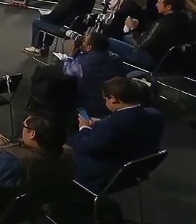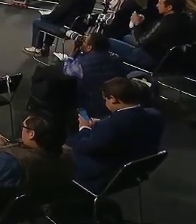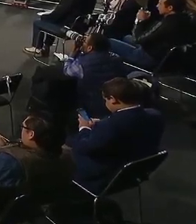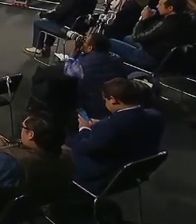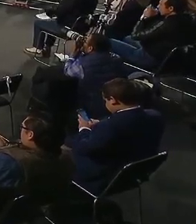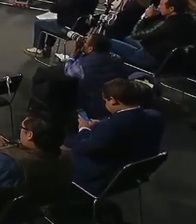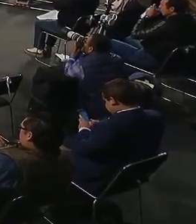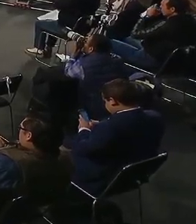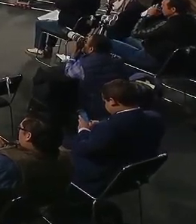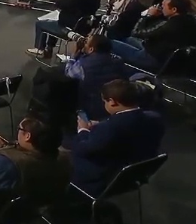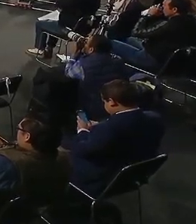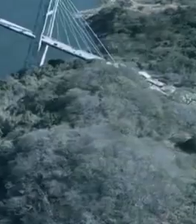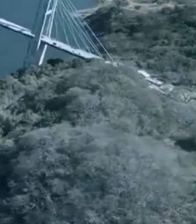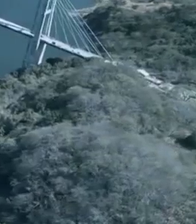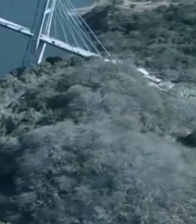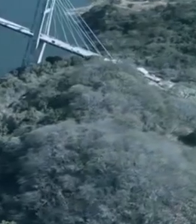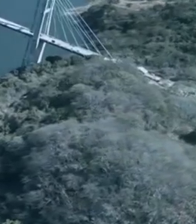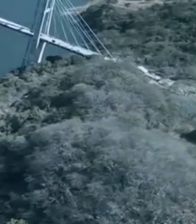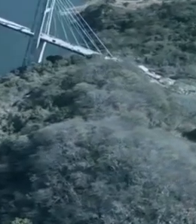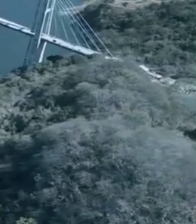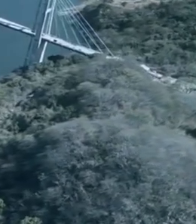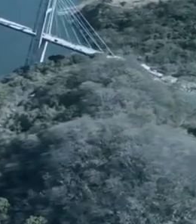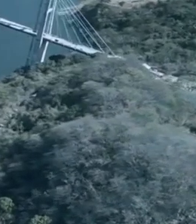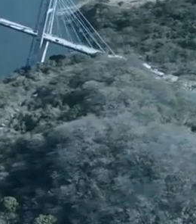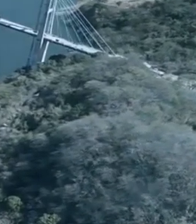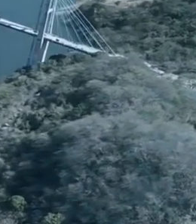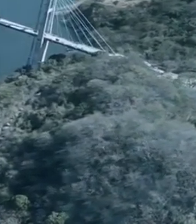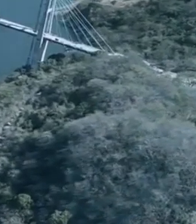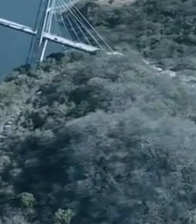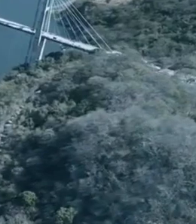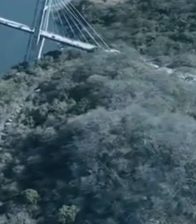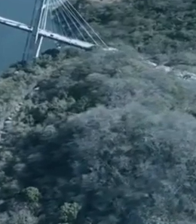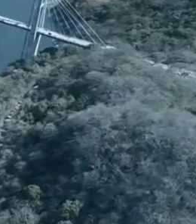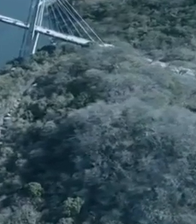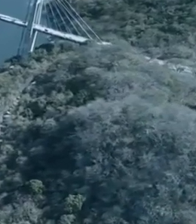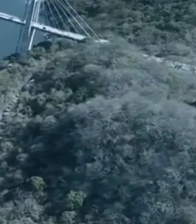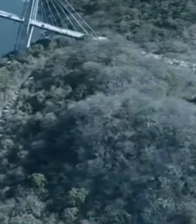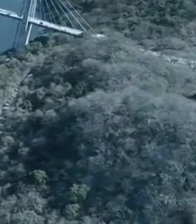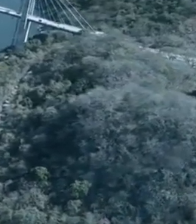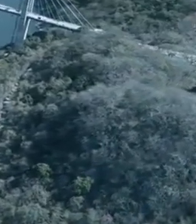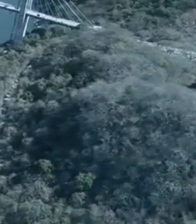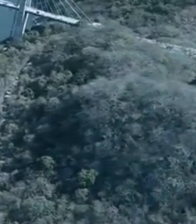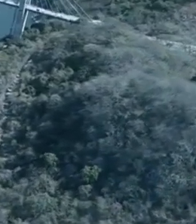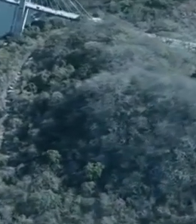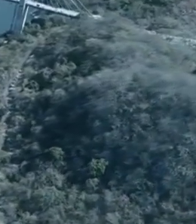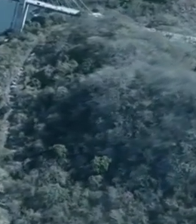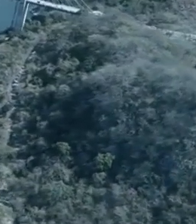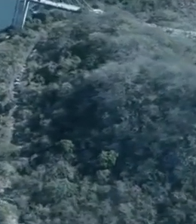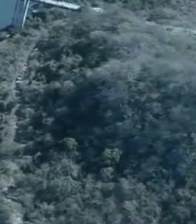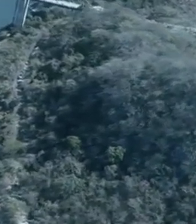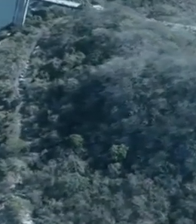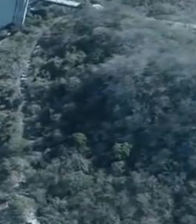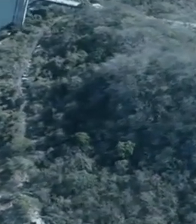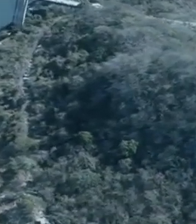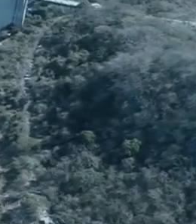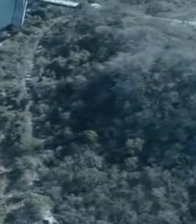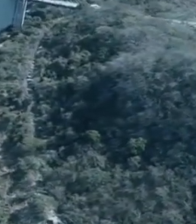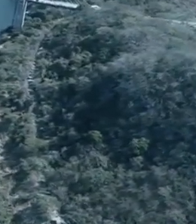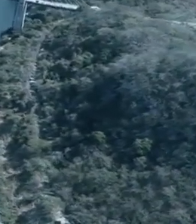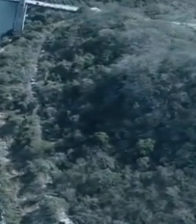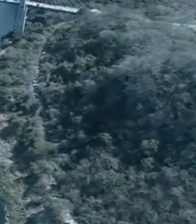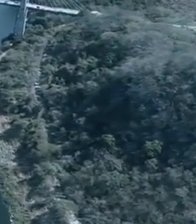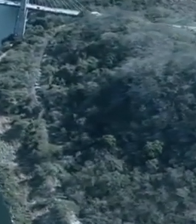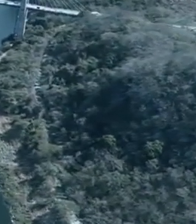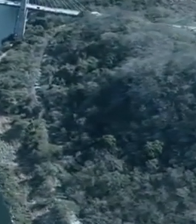todo eso todo todo todo vean atrás vean atrás Cuánta